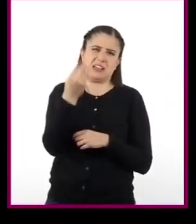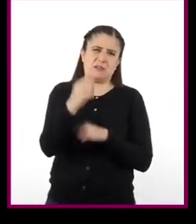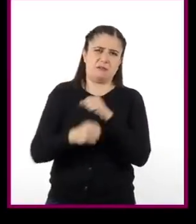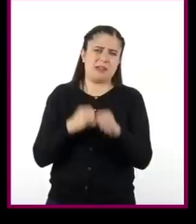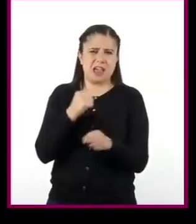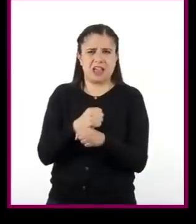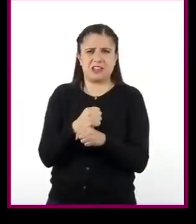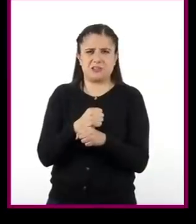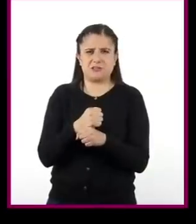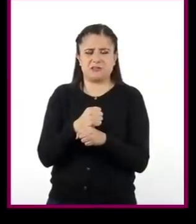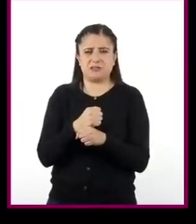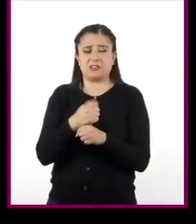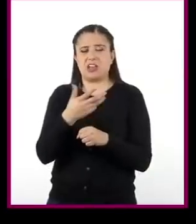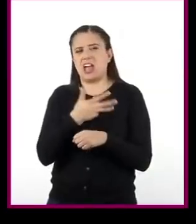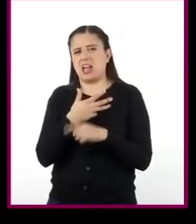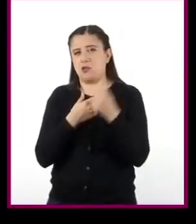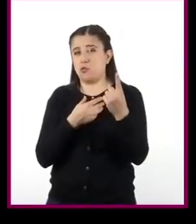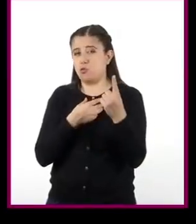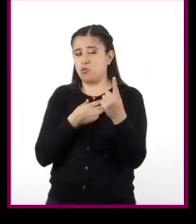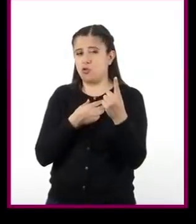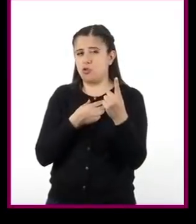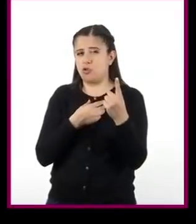39 años tenemos